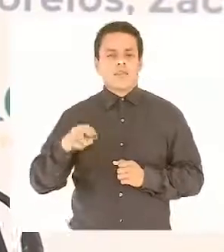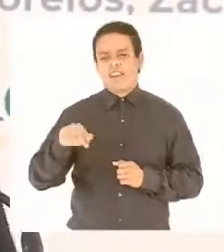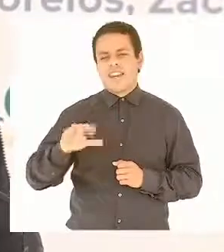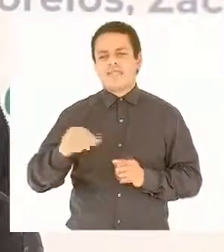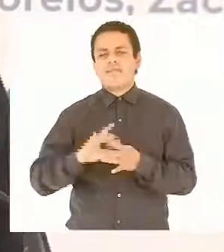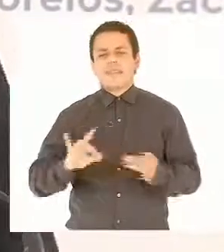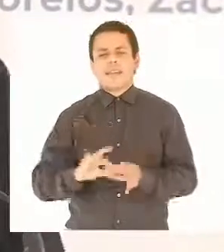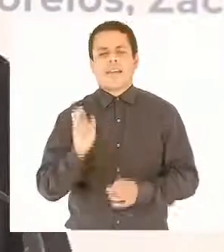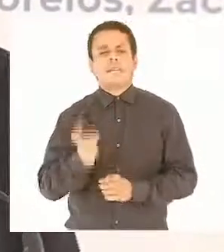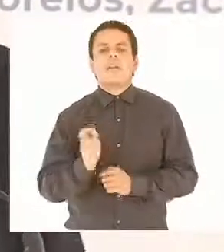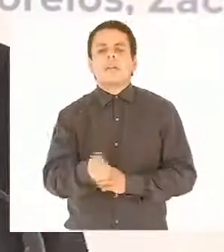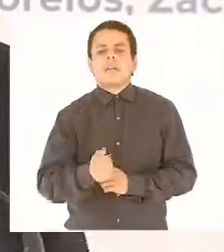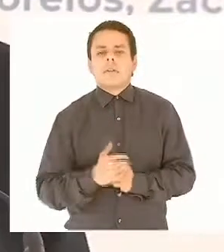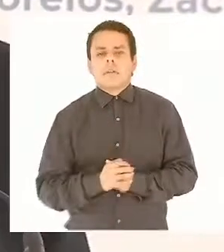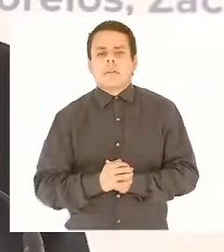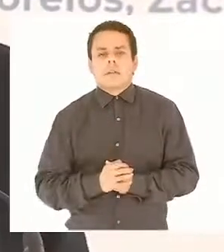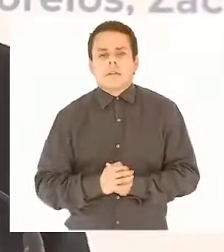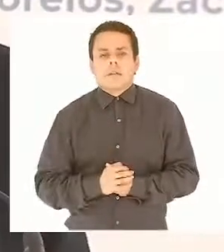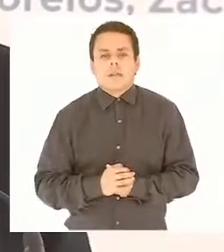optamos